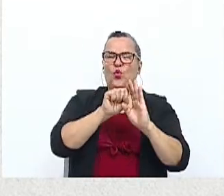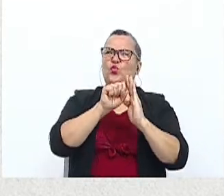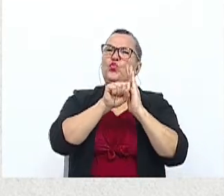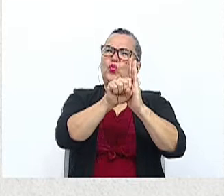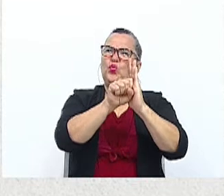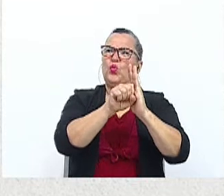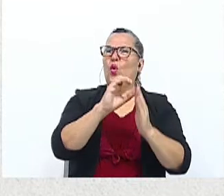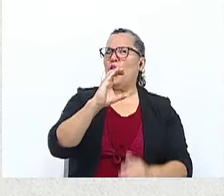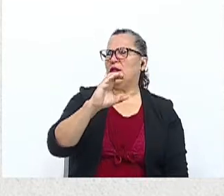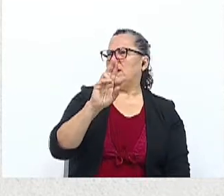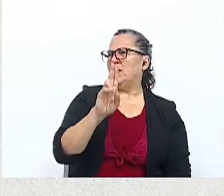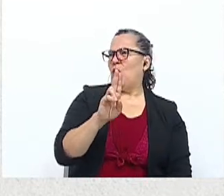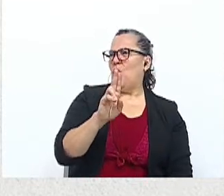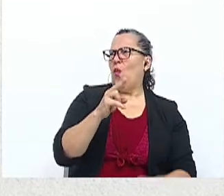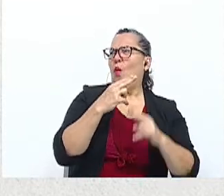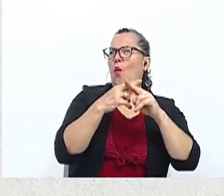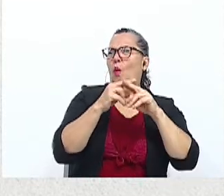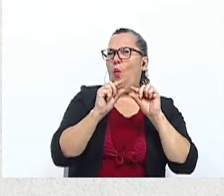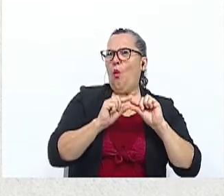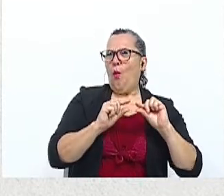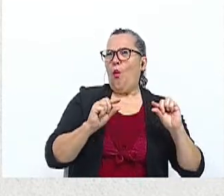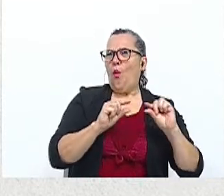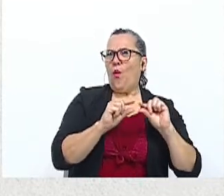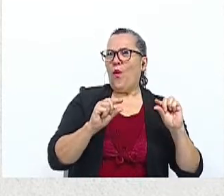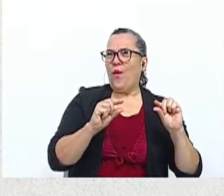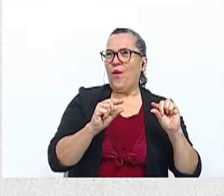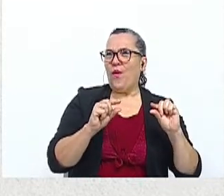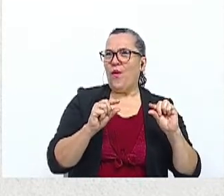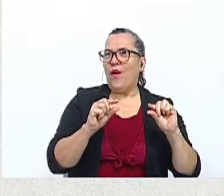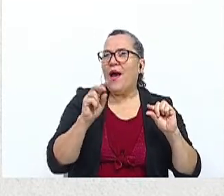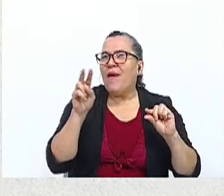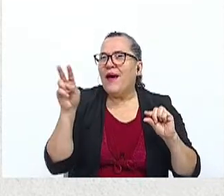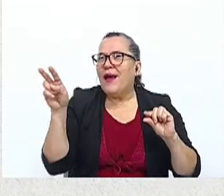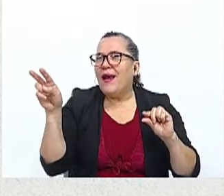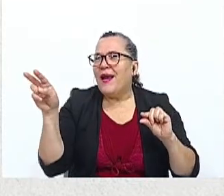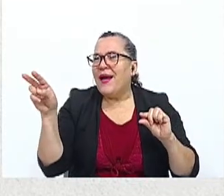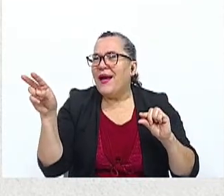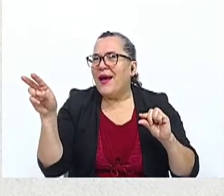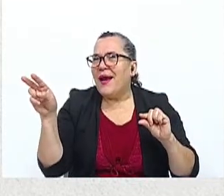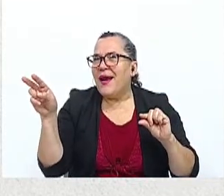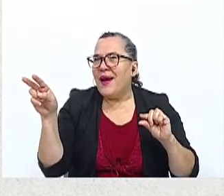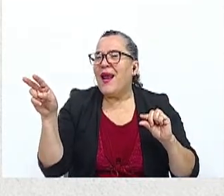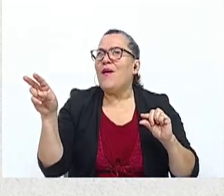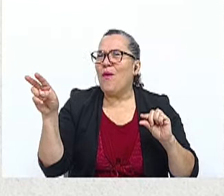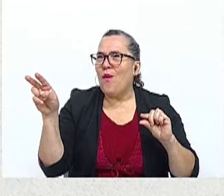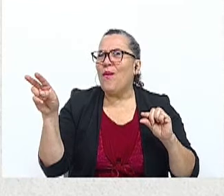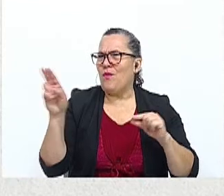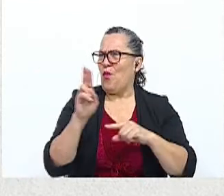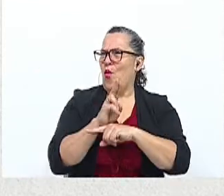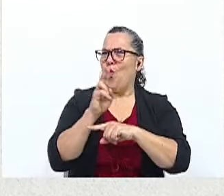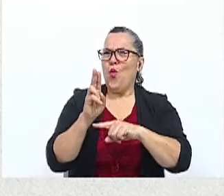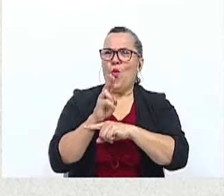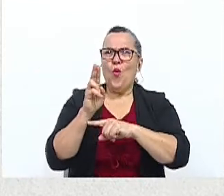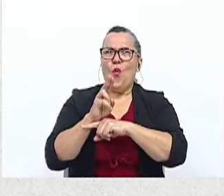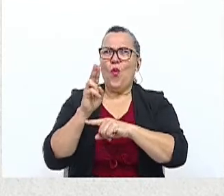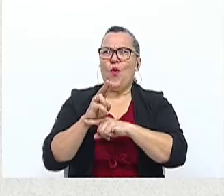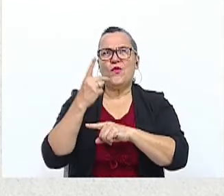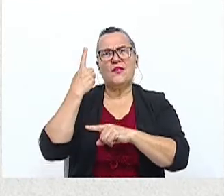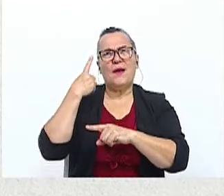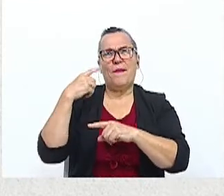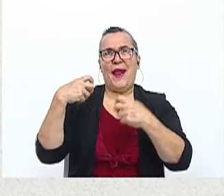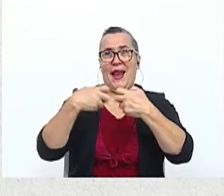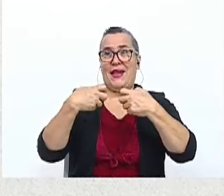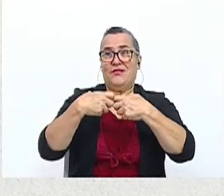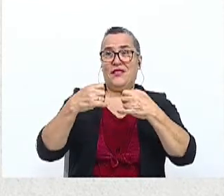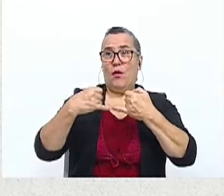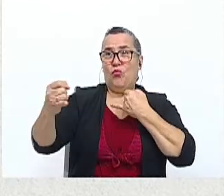Cu. ¿Cómo se llama ese elemento químico? Sí, es muy utilizado para conducir electricidad,